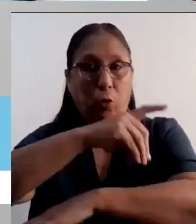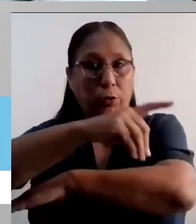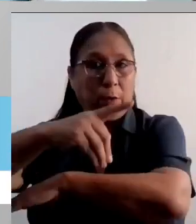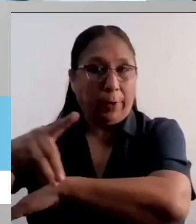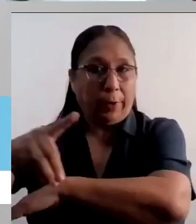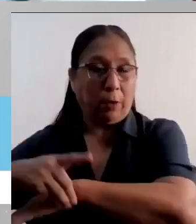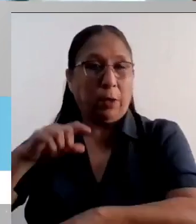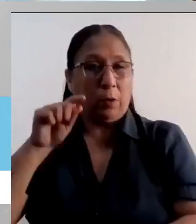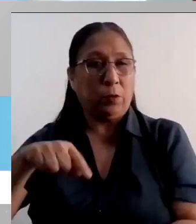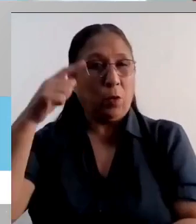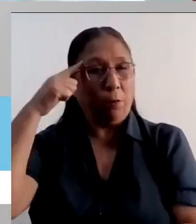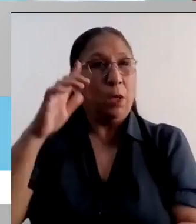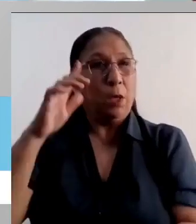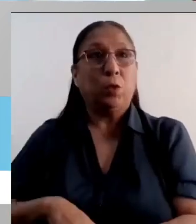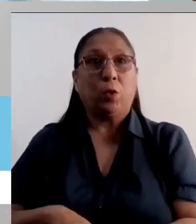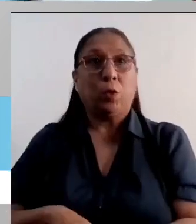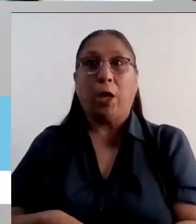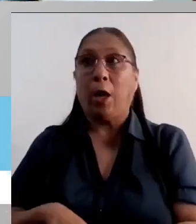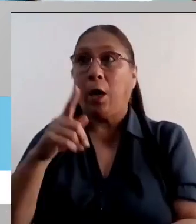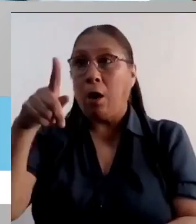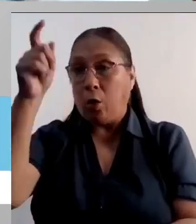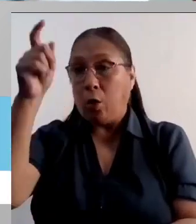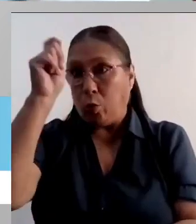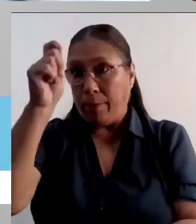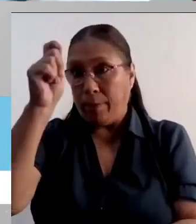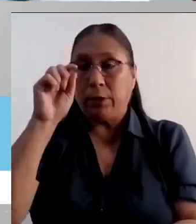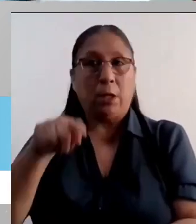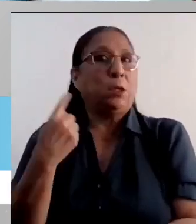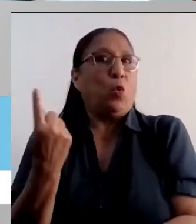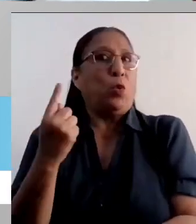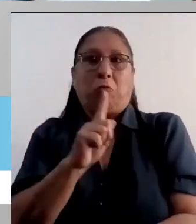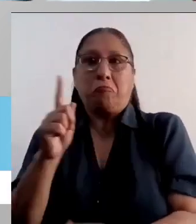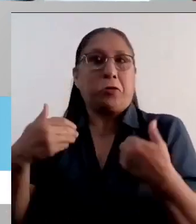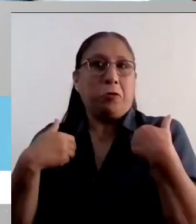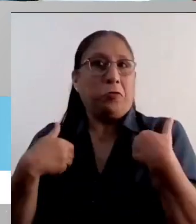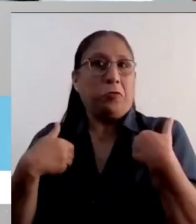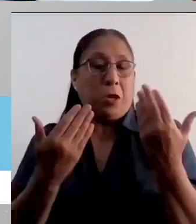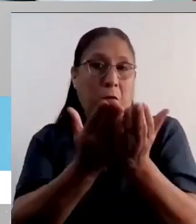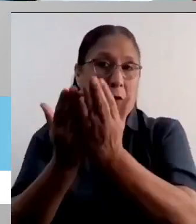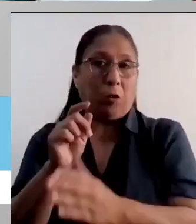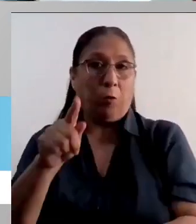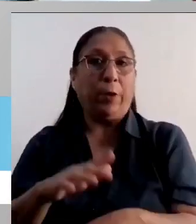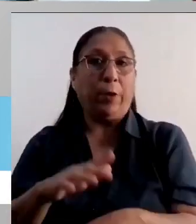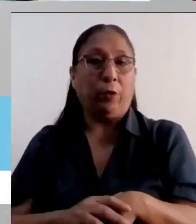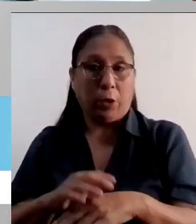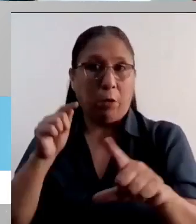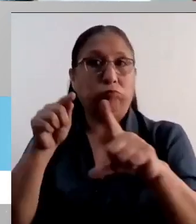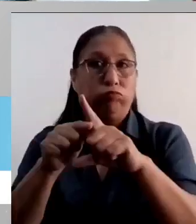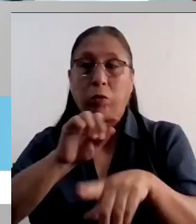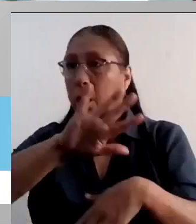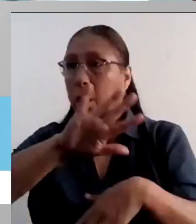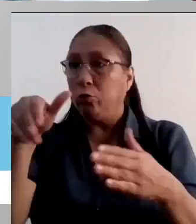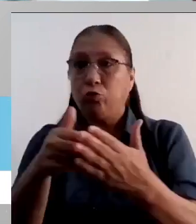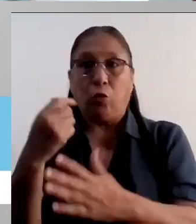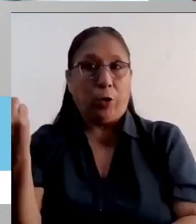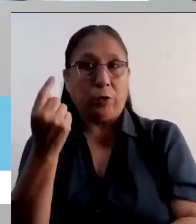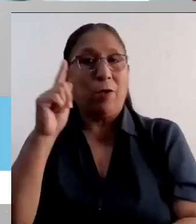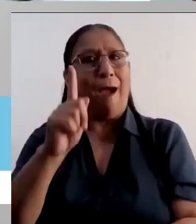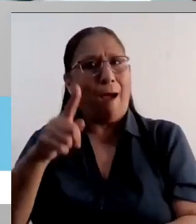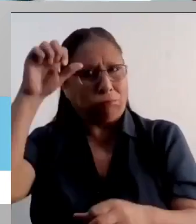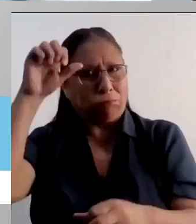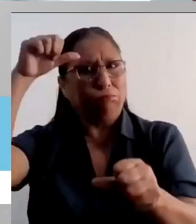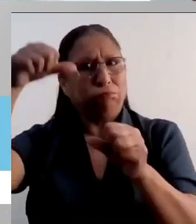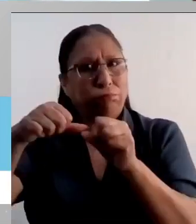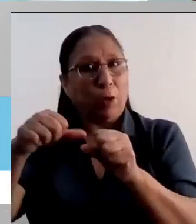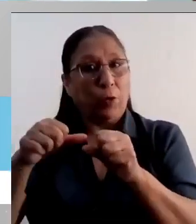parece que Tumbes es el único que no tiene escuelas de este tipo, pero tiene un gran alcance a nivel nacional. Hay que recordar que